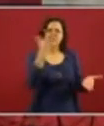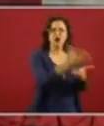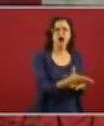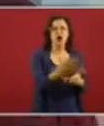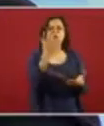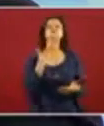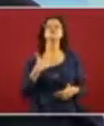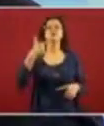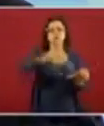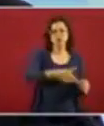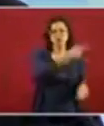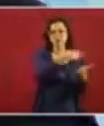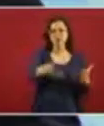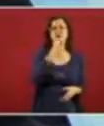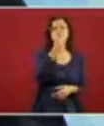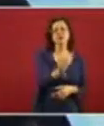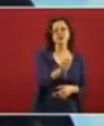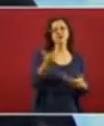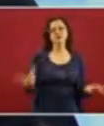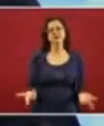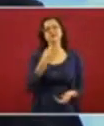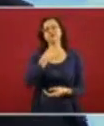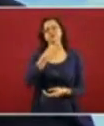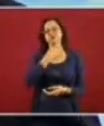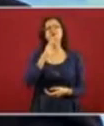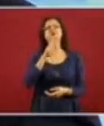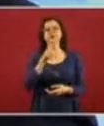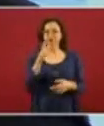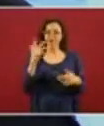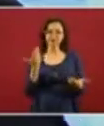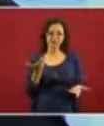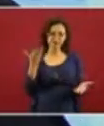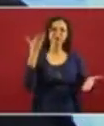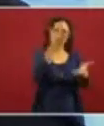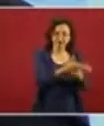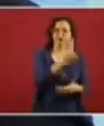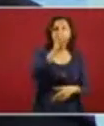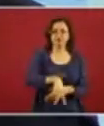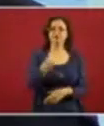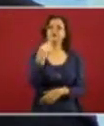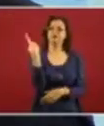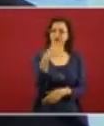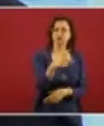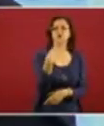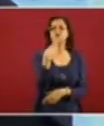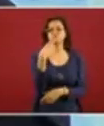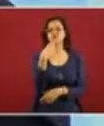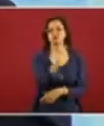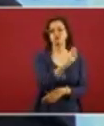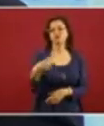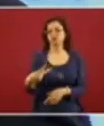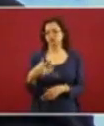saturan el sistema. Úsenlo cuando vayan a cargar gasolina, úsenlo cuando van a presentar una denuncia o